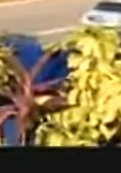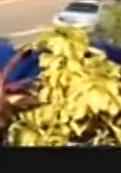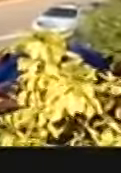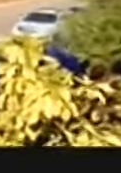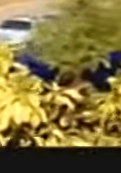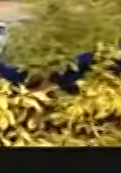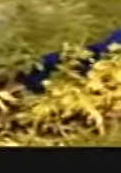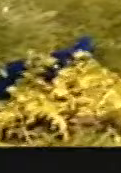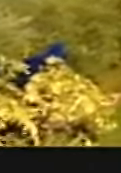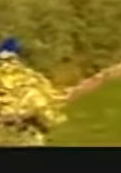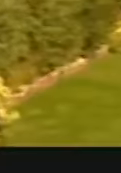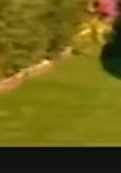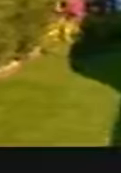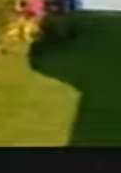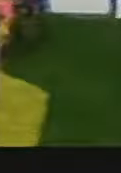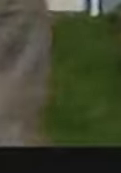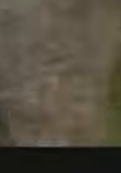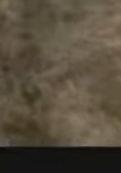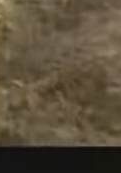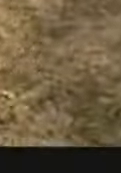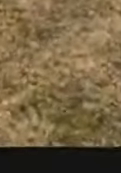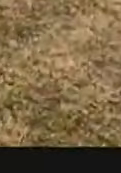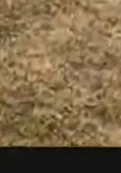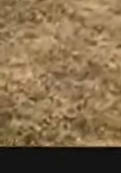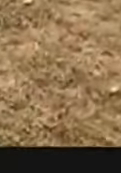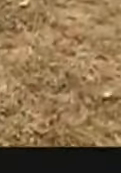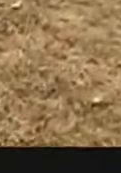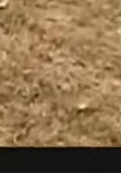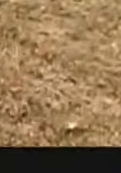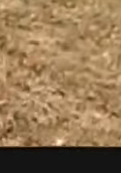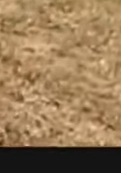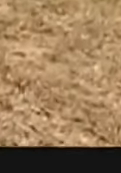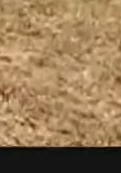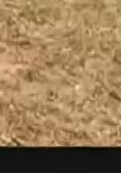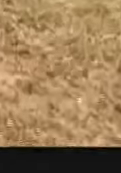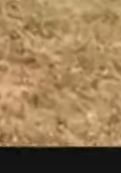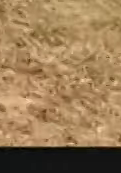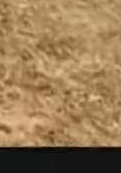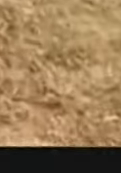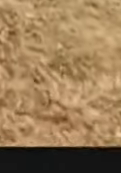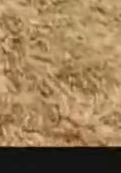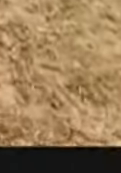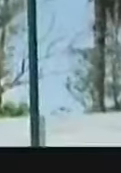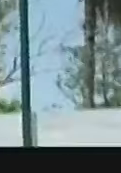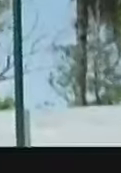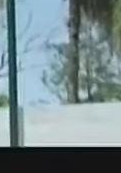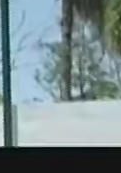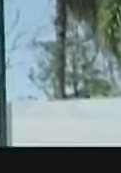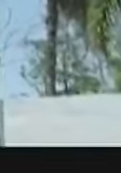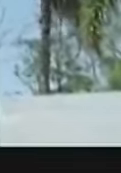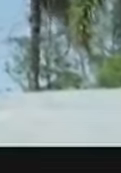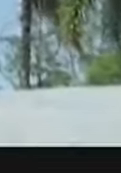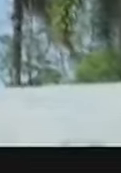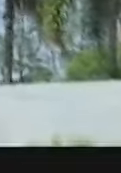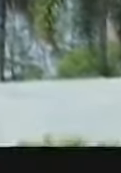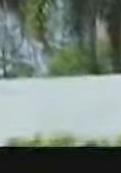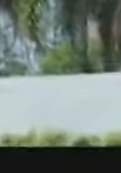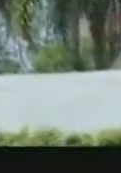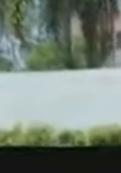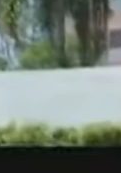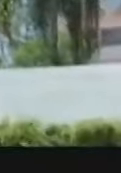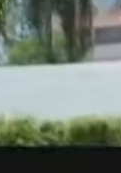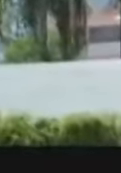Tecnología, doctora Gabriela Jiménez. Son recibidos las autoridades por el semillero científico